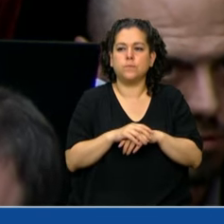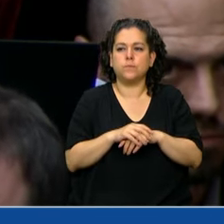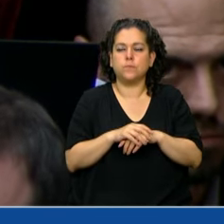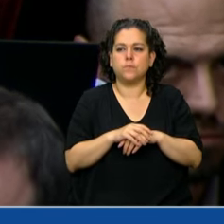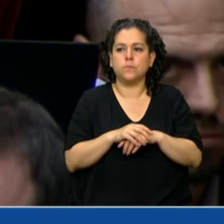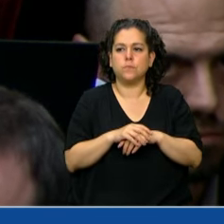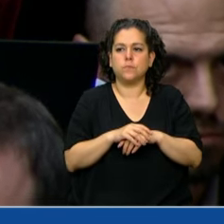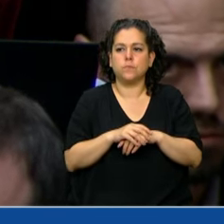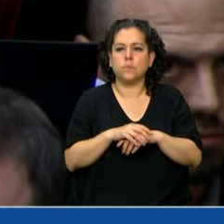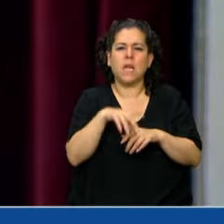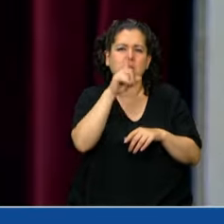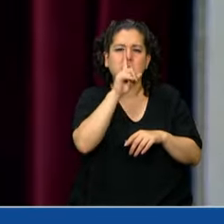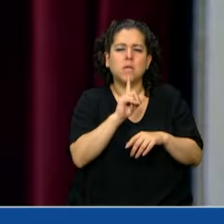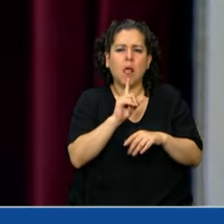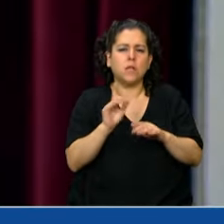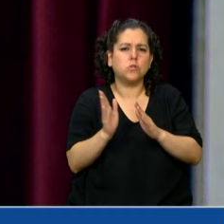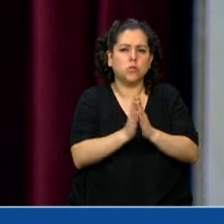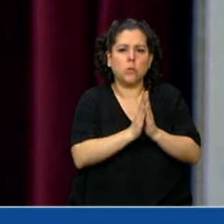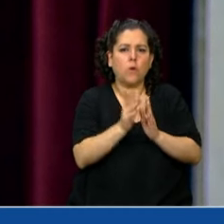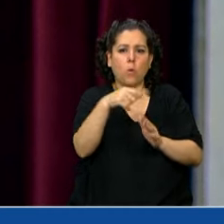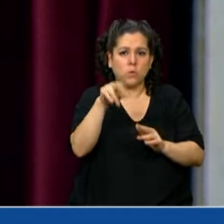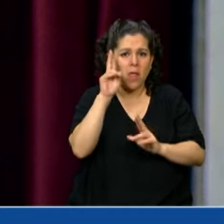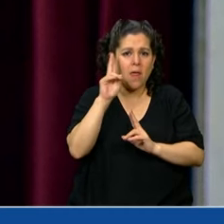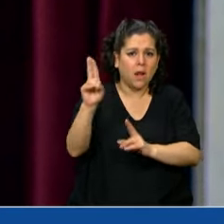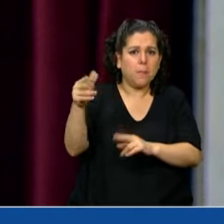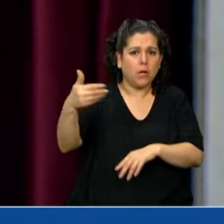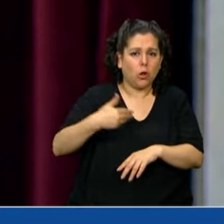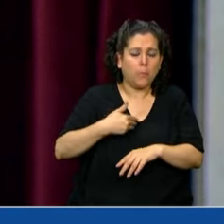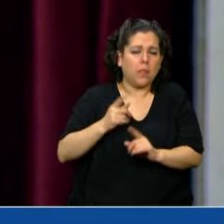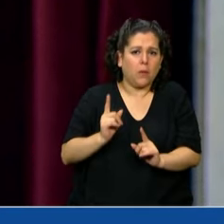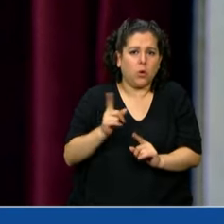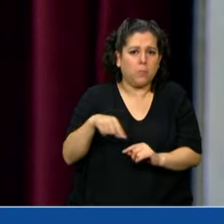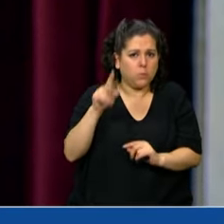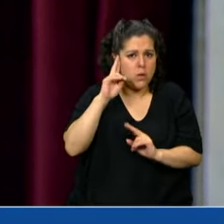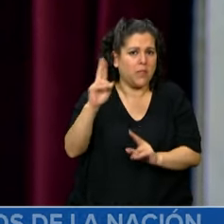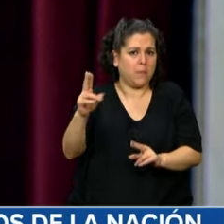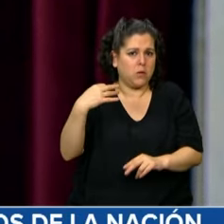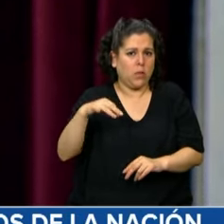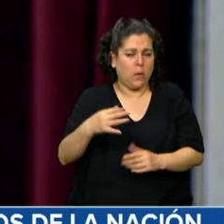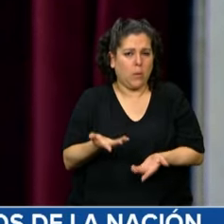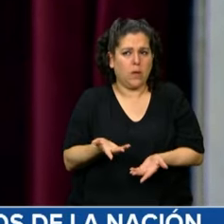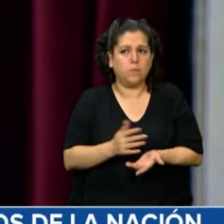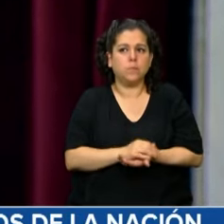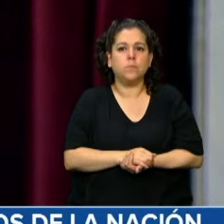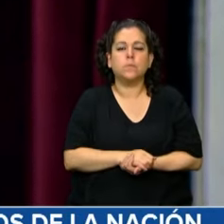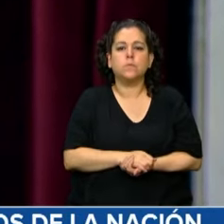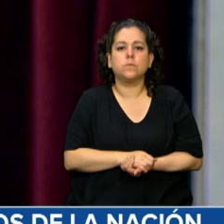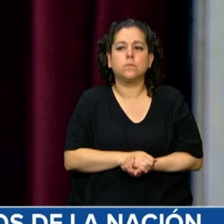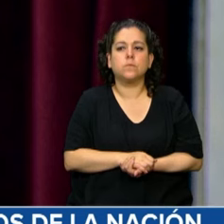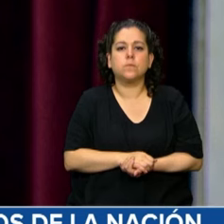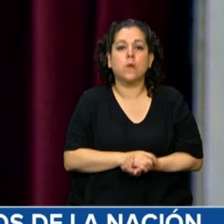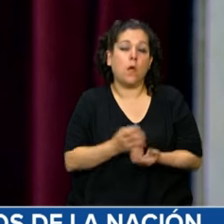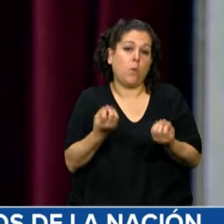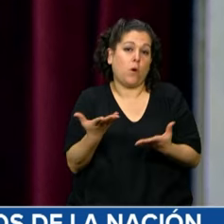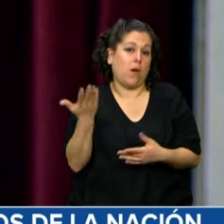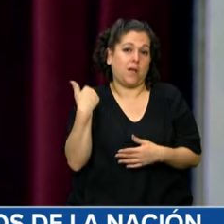fórmula silencio diputados piden respeto respeten a los que están hablando también hubiese